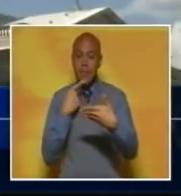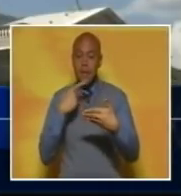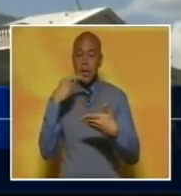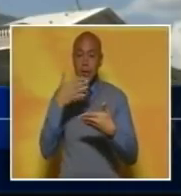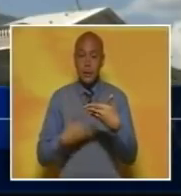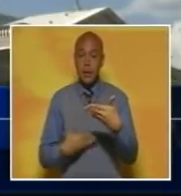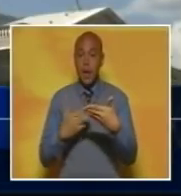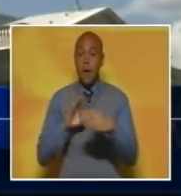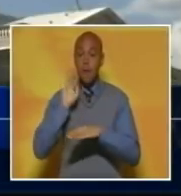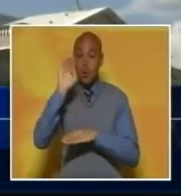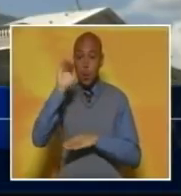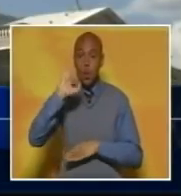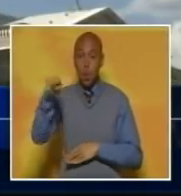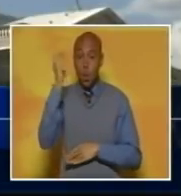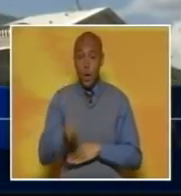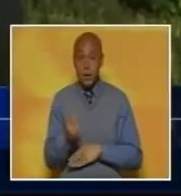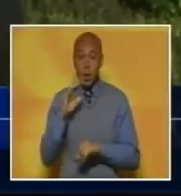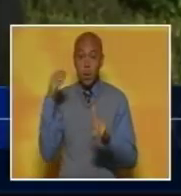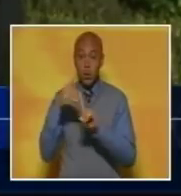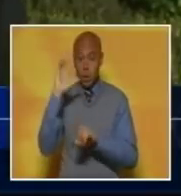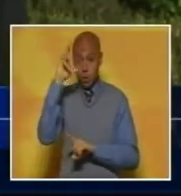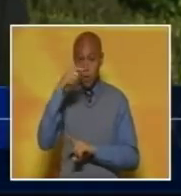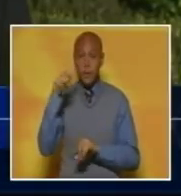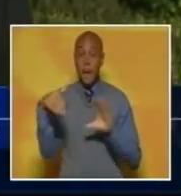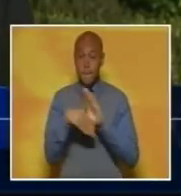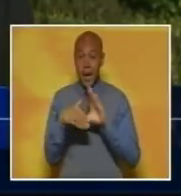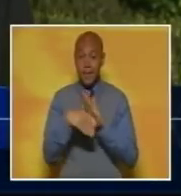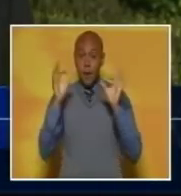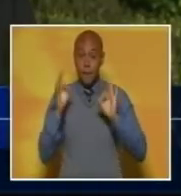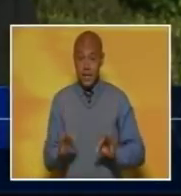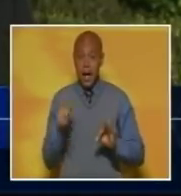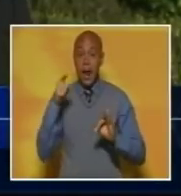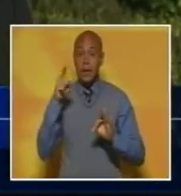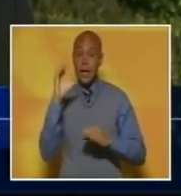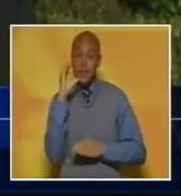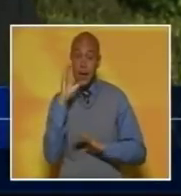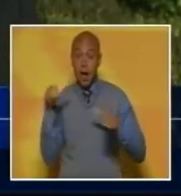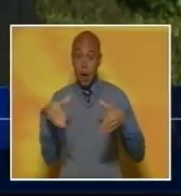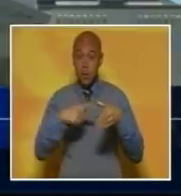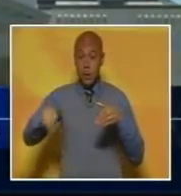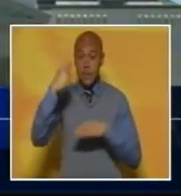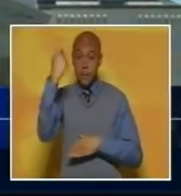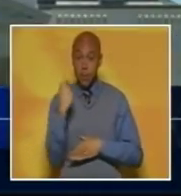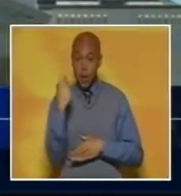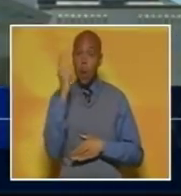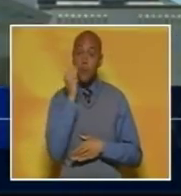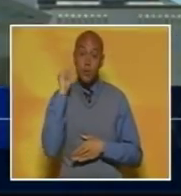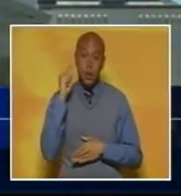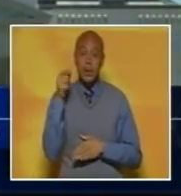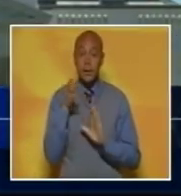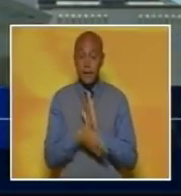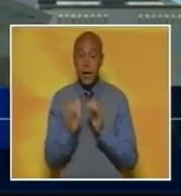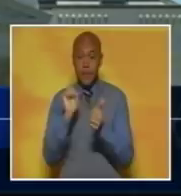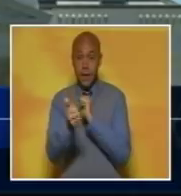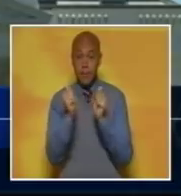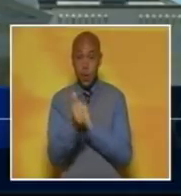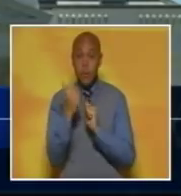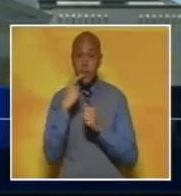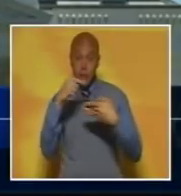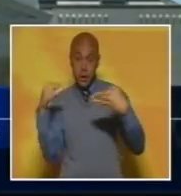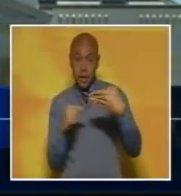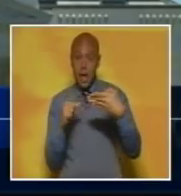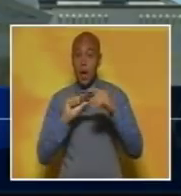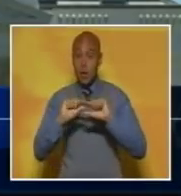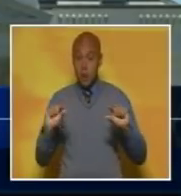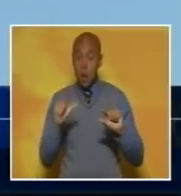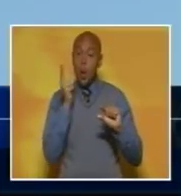expondrá en el juicio político al mandatario que comienza este martes en el Senado. Esta información va en la línea de reportes que aseguran que el líder